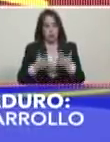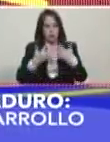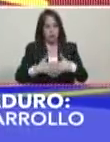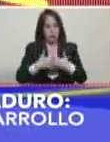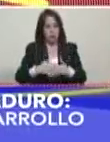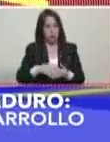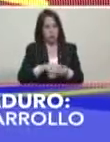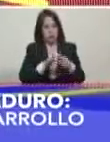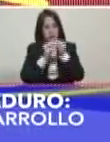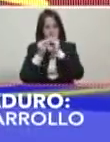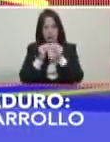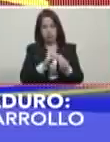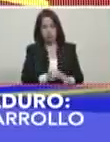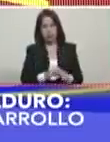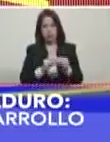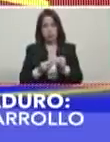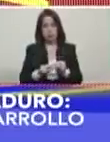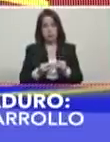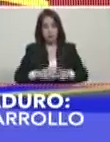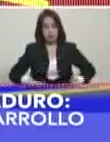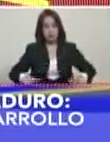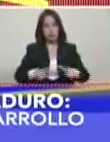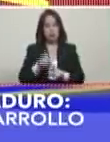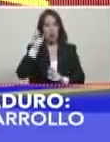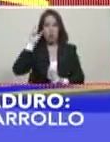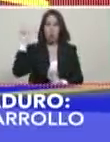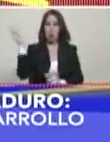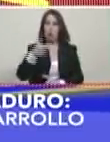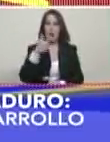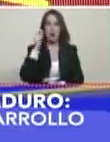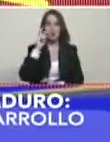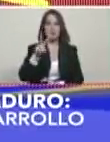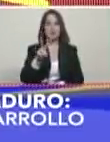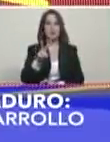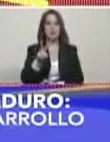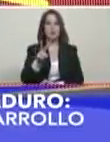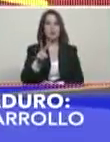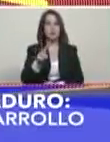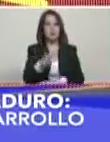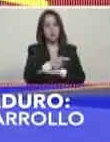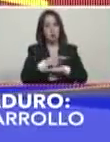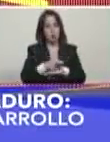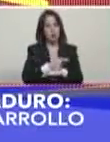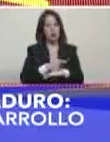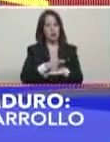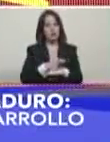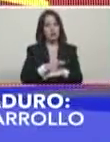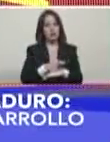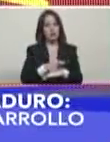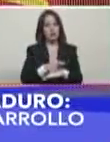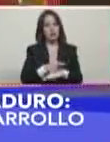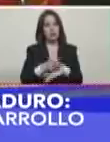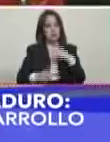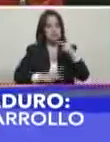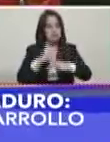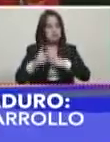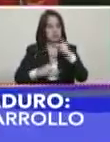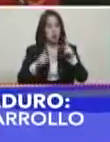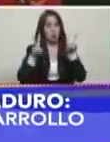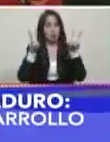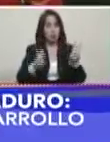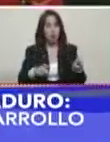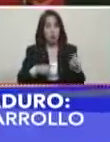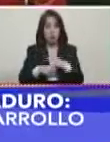país. Allá tenemos en el estado Guárico, en Valle de la Pascua, al gobernador José Vázquez para proceder a inaugurar